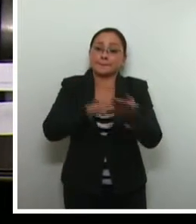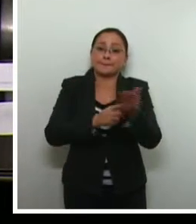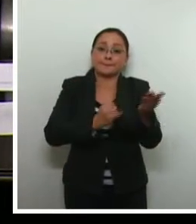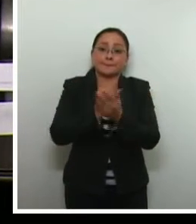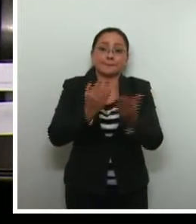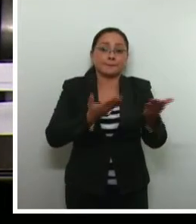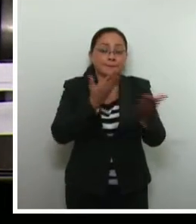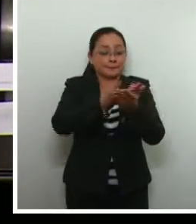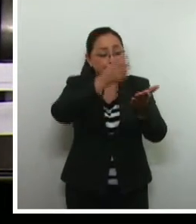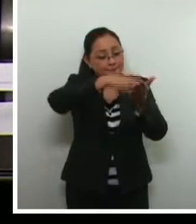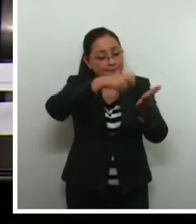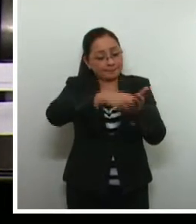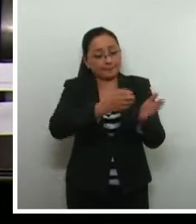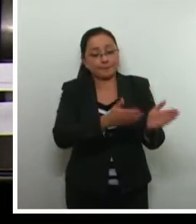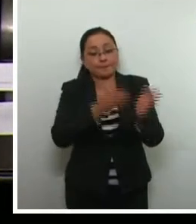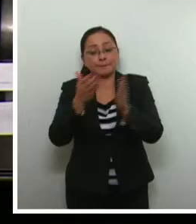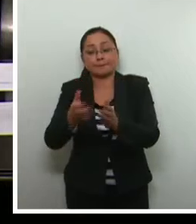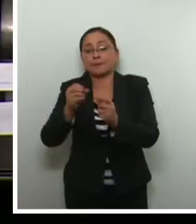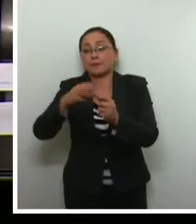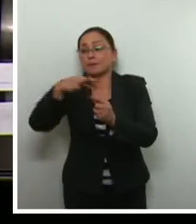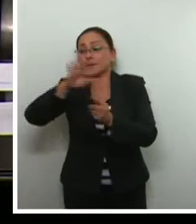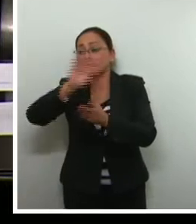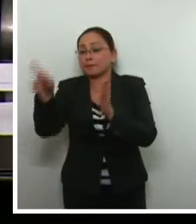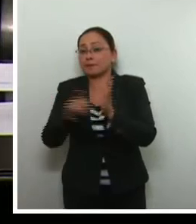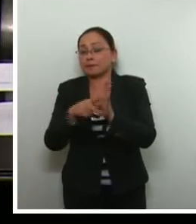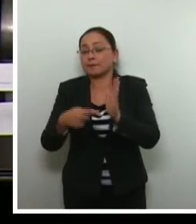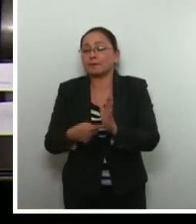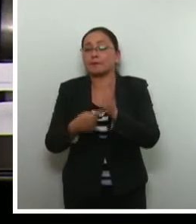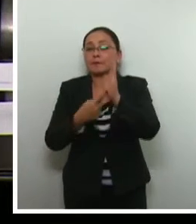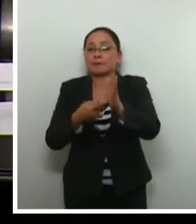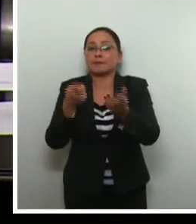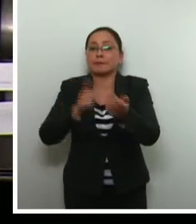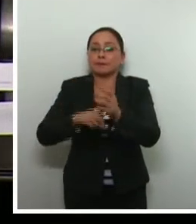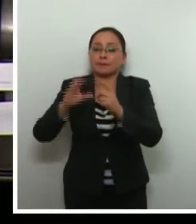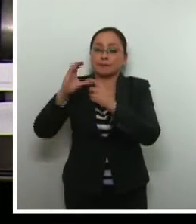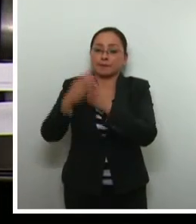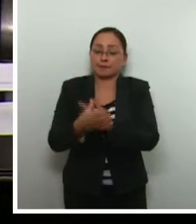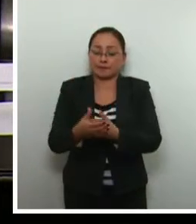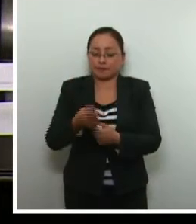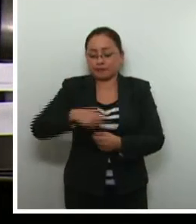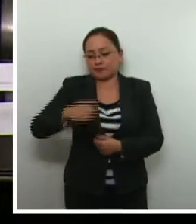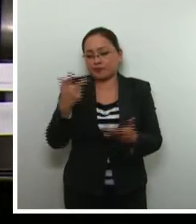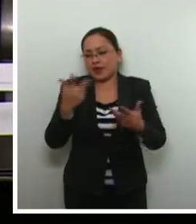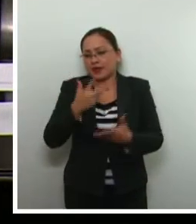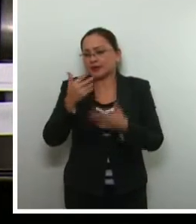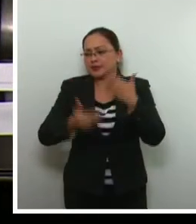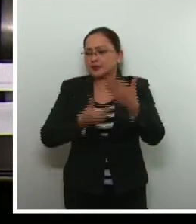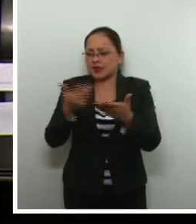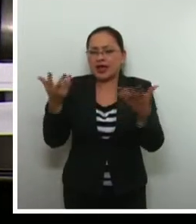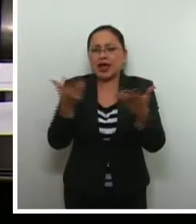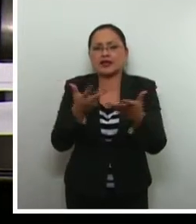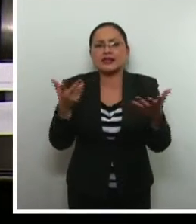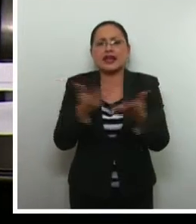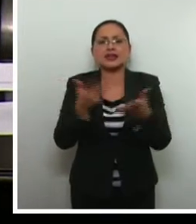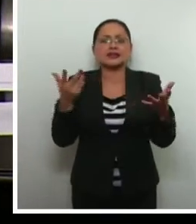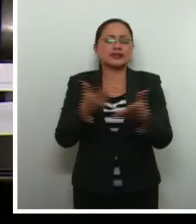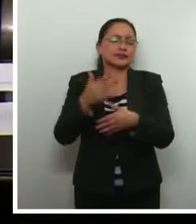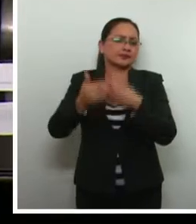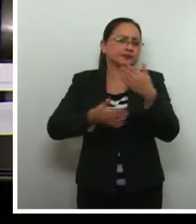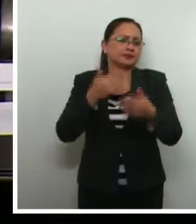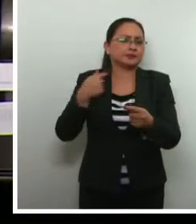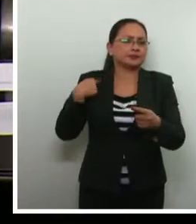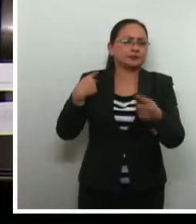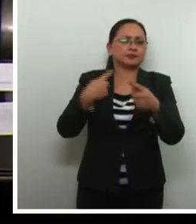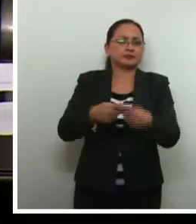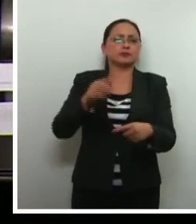el dictamen o las reservas presentadas por la comisión, que es lo que hemos venido desahogando y por eso